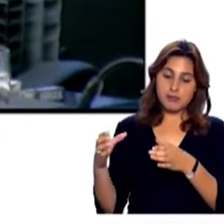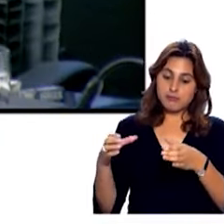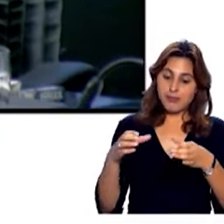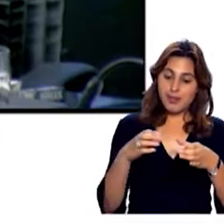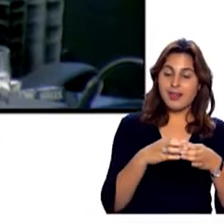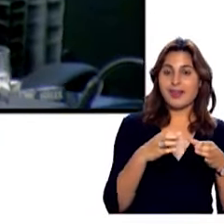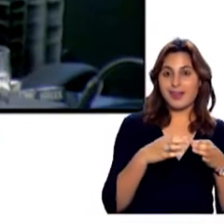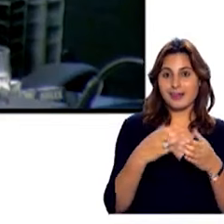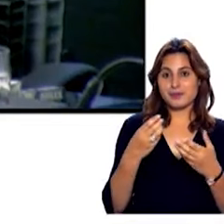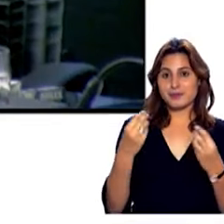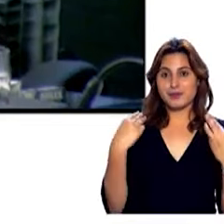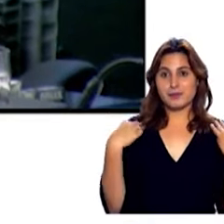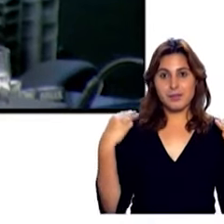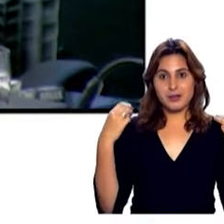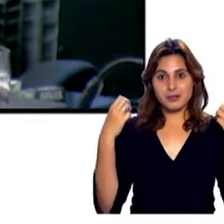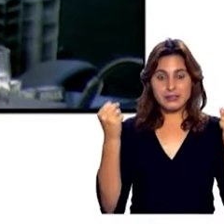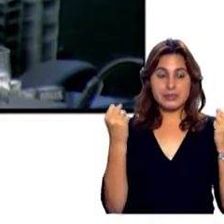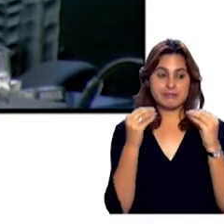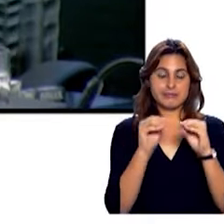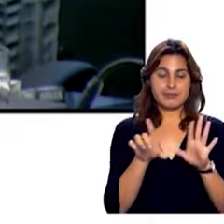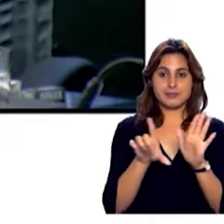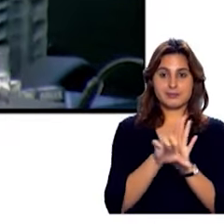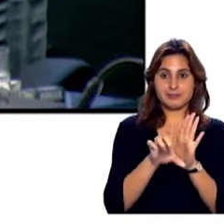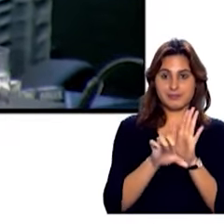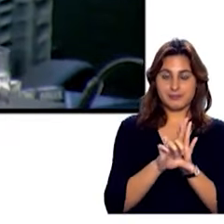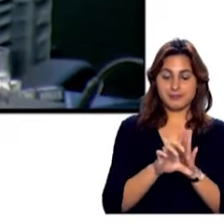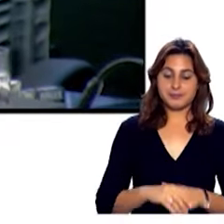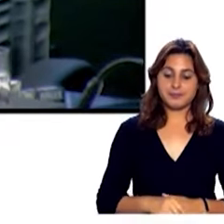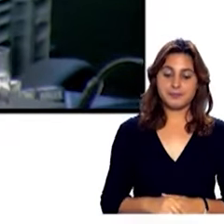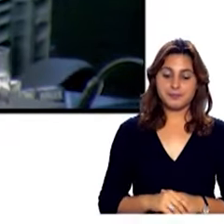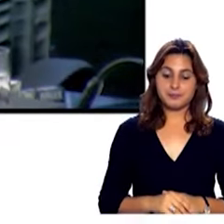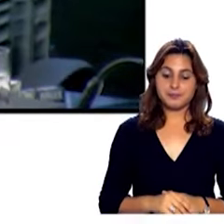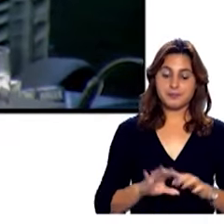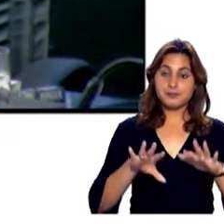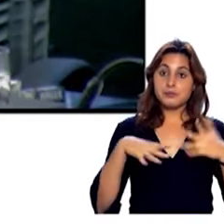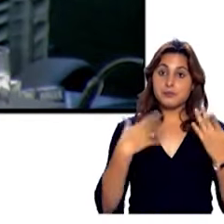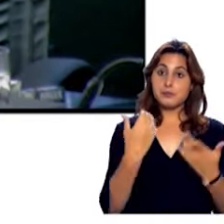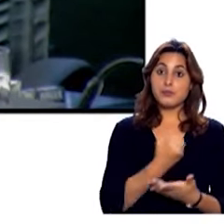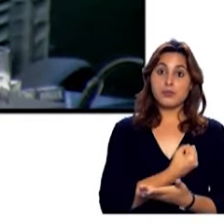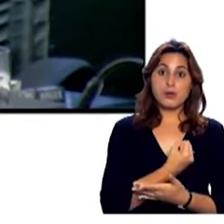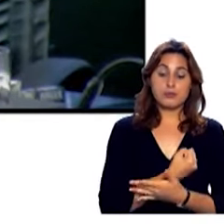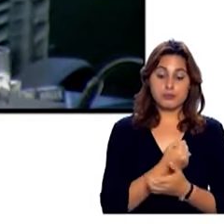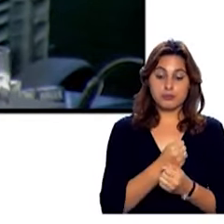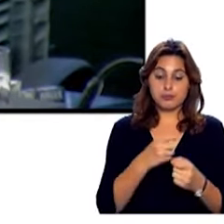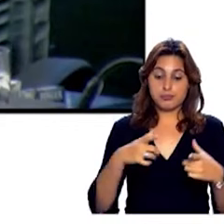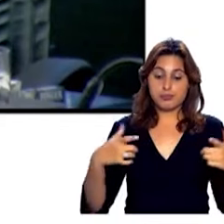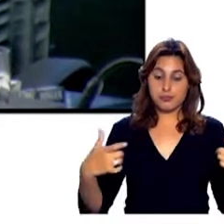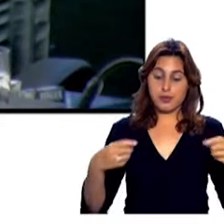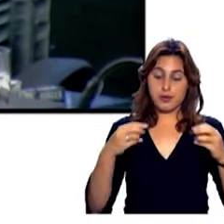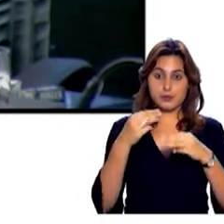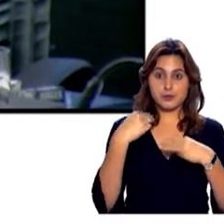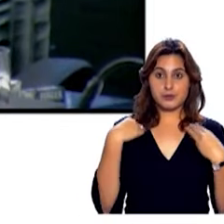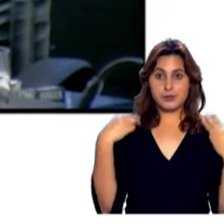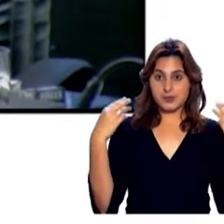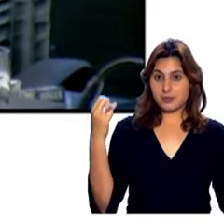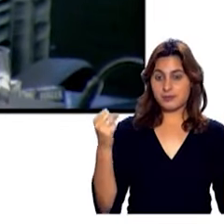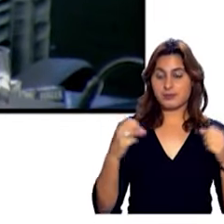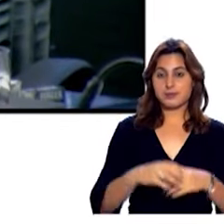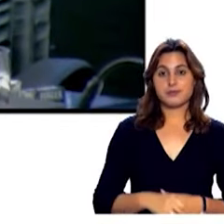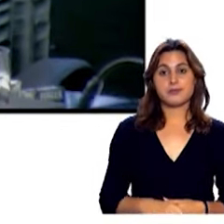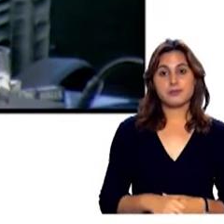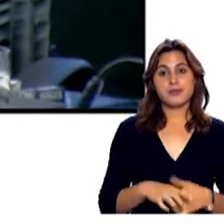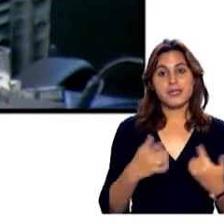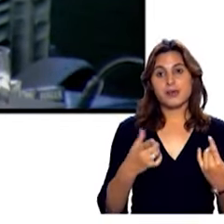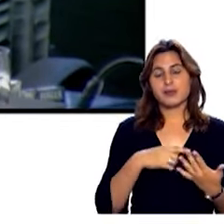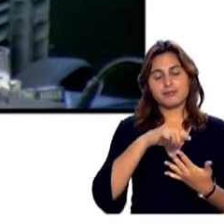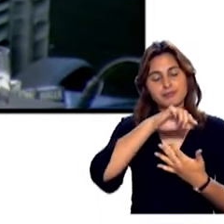abeno no se han abido o que han sido recus si no se ha admitido correctamente la recusación decir Hay una serie de vicios formales